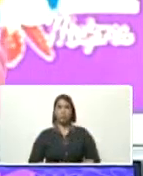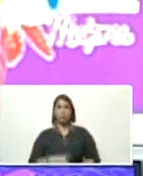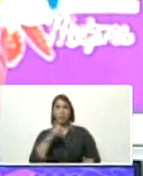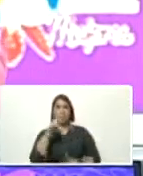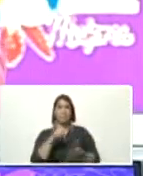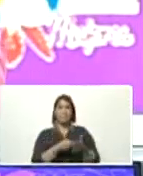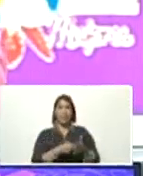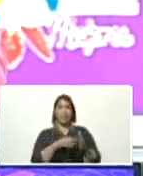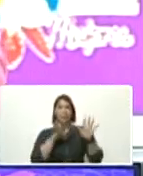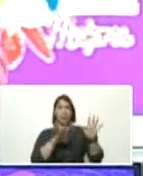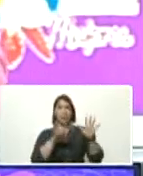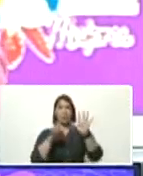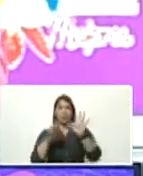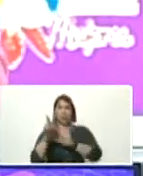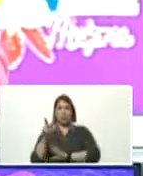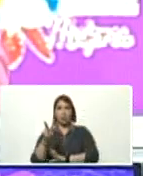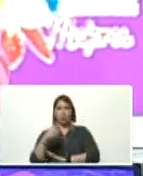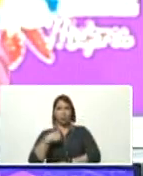1962 fue la fecha que yo nací,